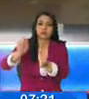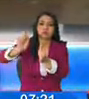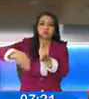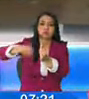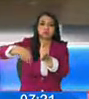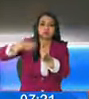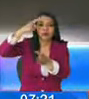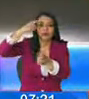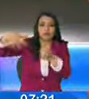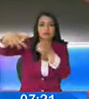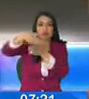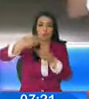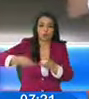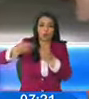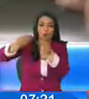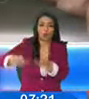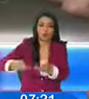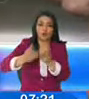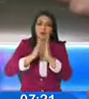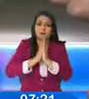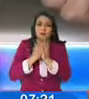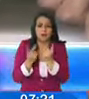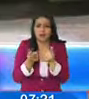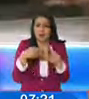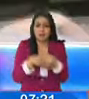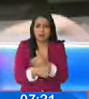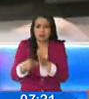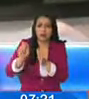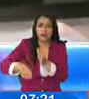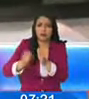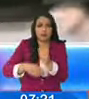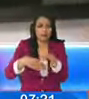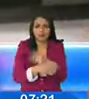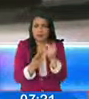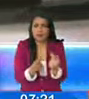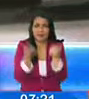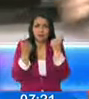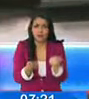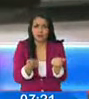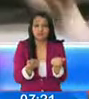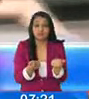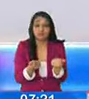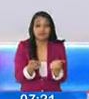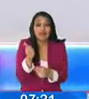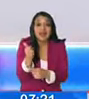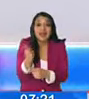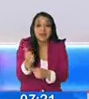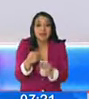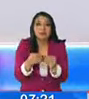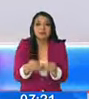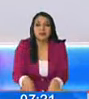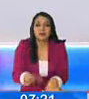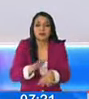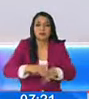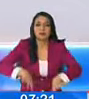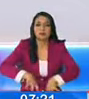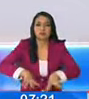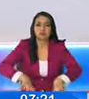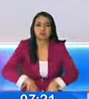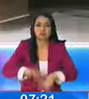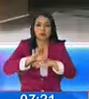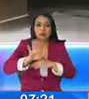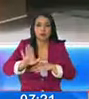un escrito mediante el cual exige la actuación inmediata del procurador como parte perjudicada en los escándalos de corrupción que sacuden